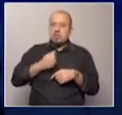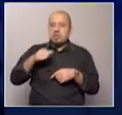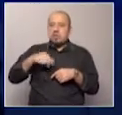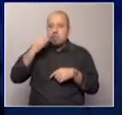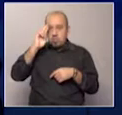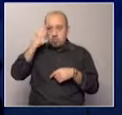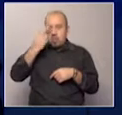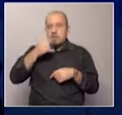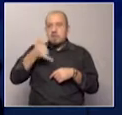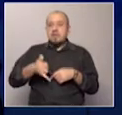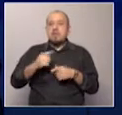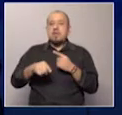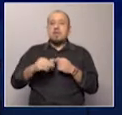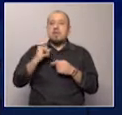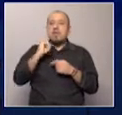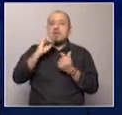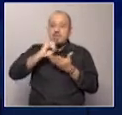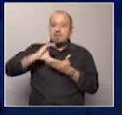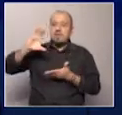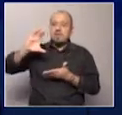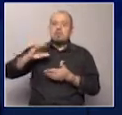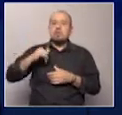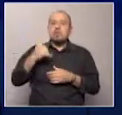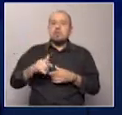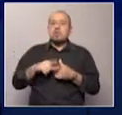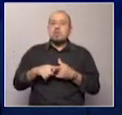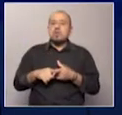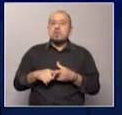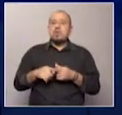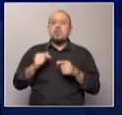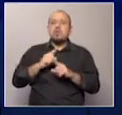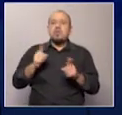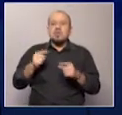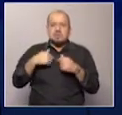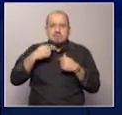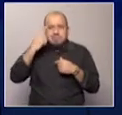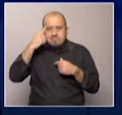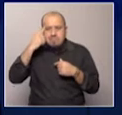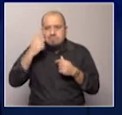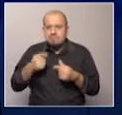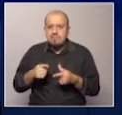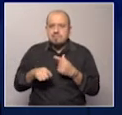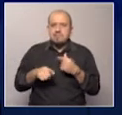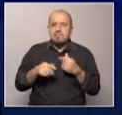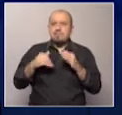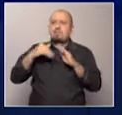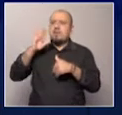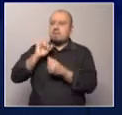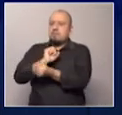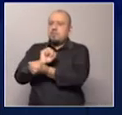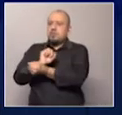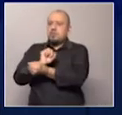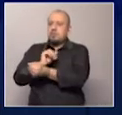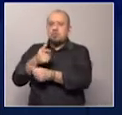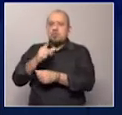inflación de por eso en presenciar yo tiene mucho más pesos lo que debería tener no es lógico pensar que uruguay tenga mucho más presos por seis mil